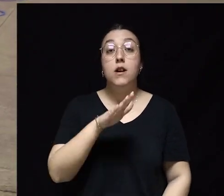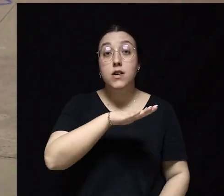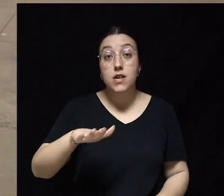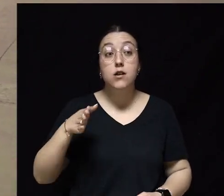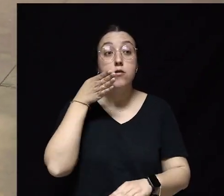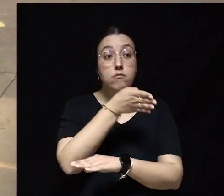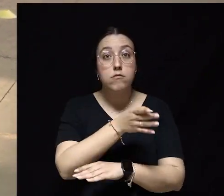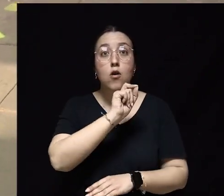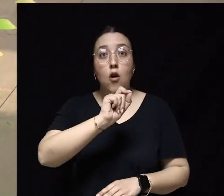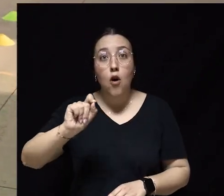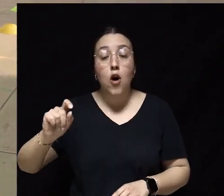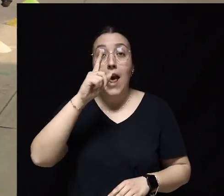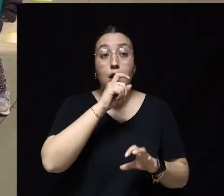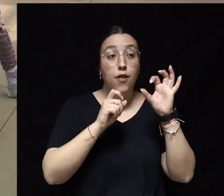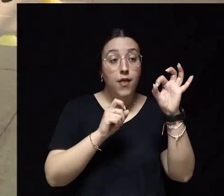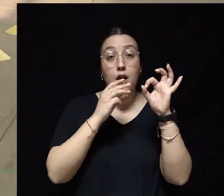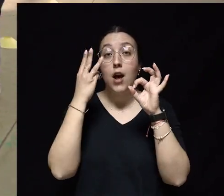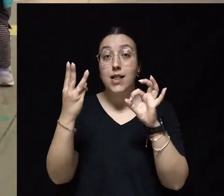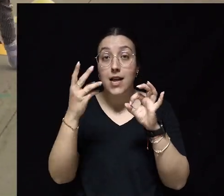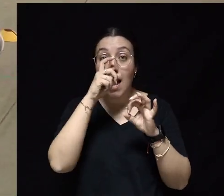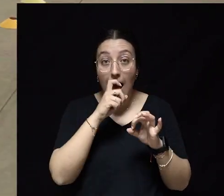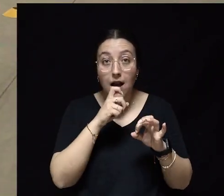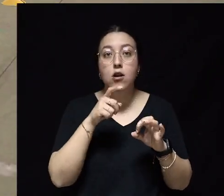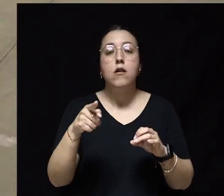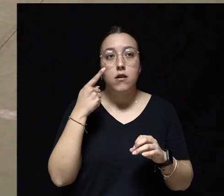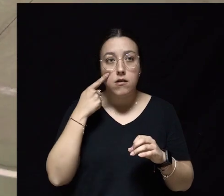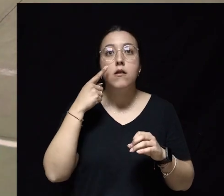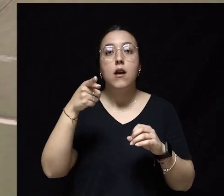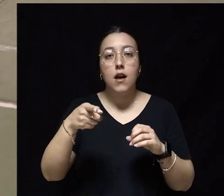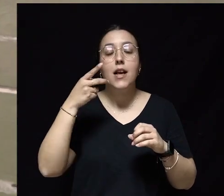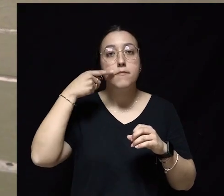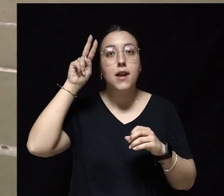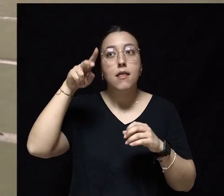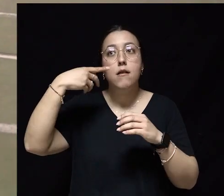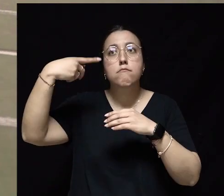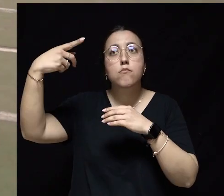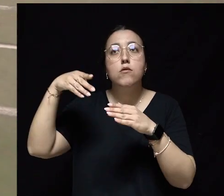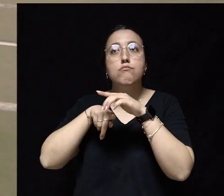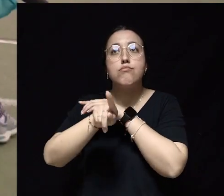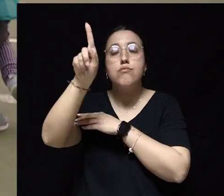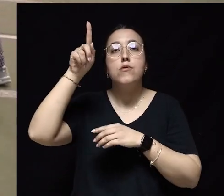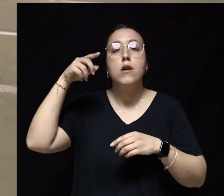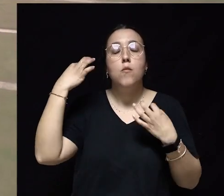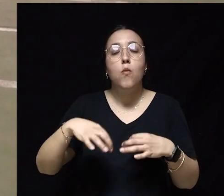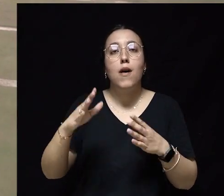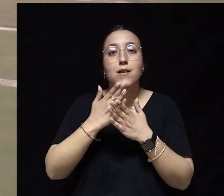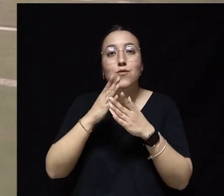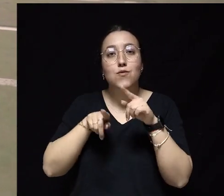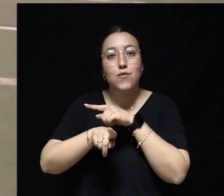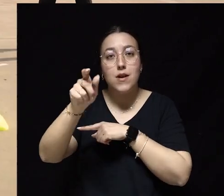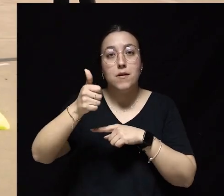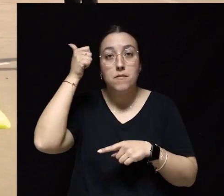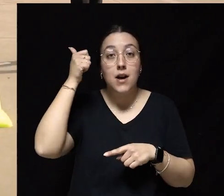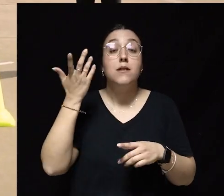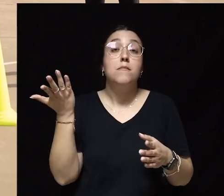dejan al niño en el colegio. Los niños que acuden a edad temprana y que van a las clases de refuerzo se les nota cuando llegan